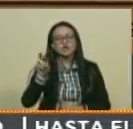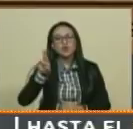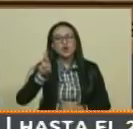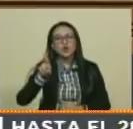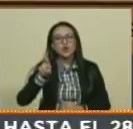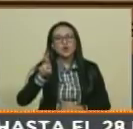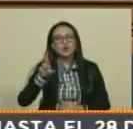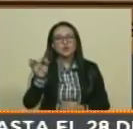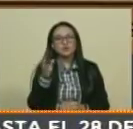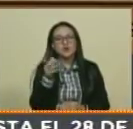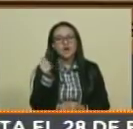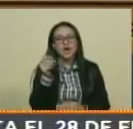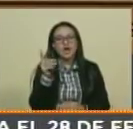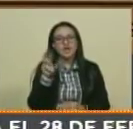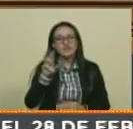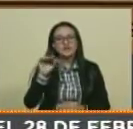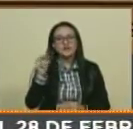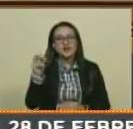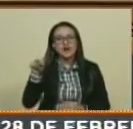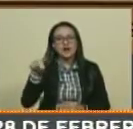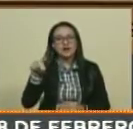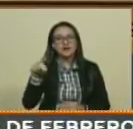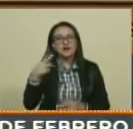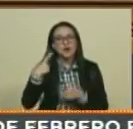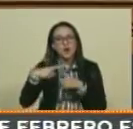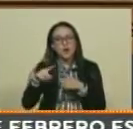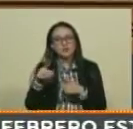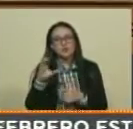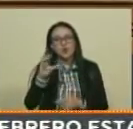Adrián Velázquez y Claudia Patricia Díaz,